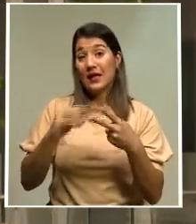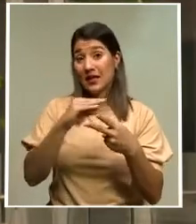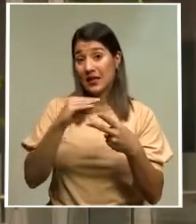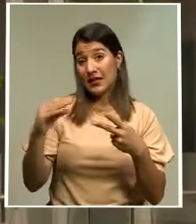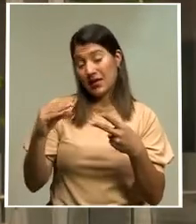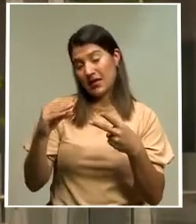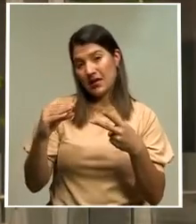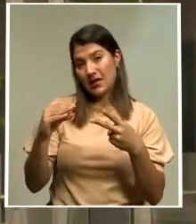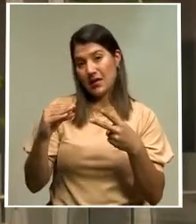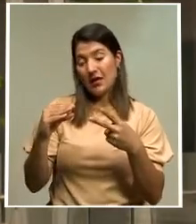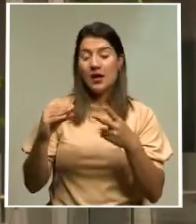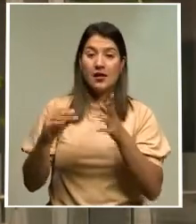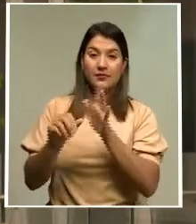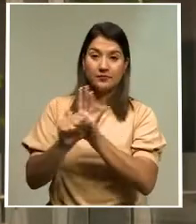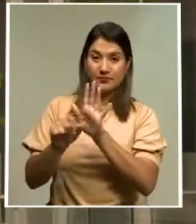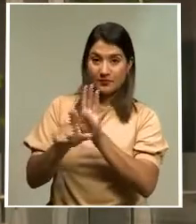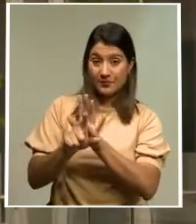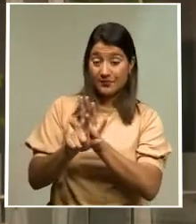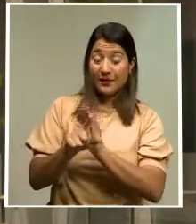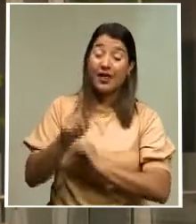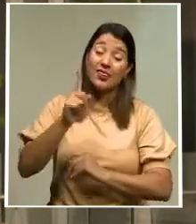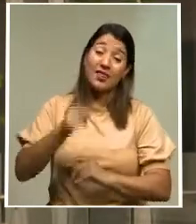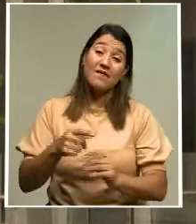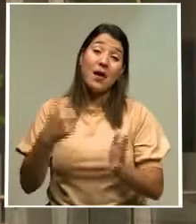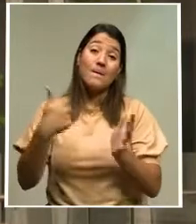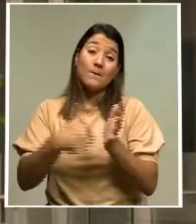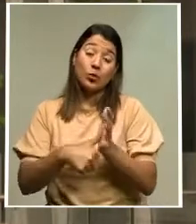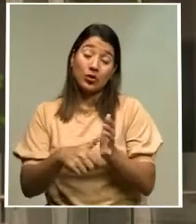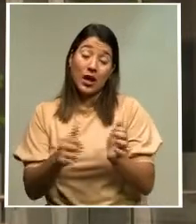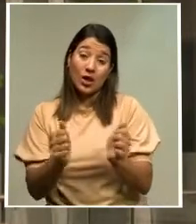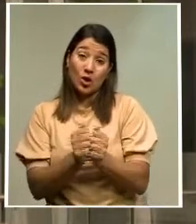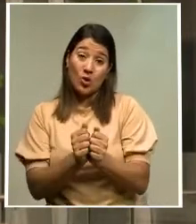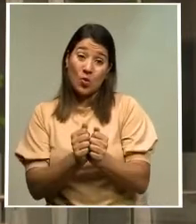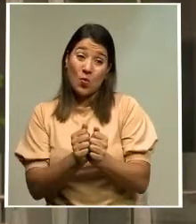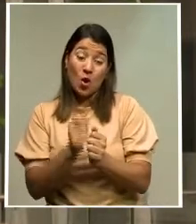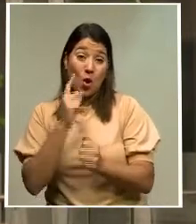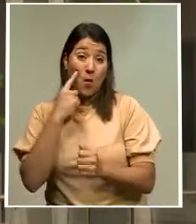dar los votos a lo que es esta objeción de conciencia.